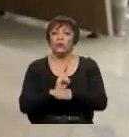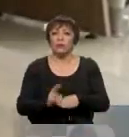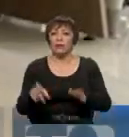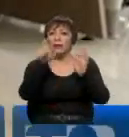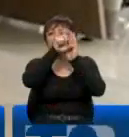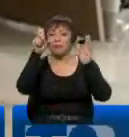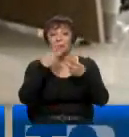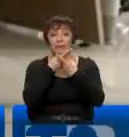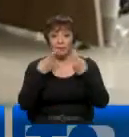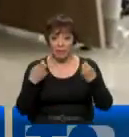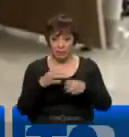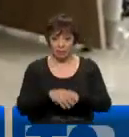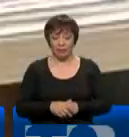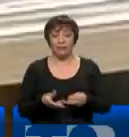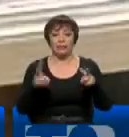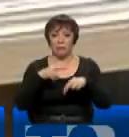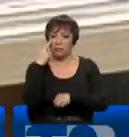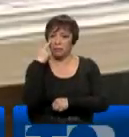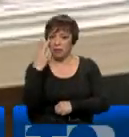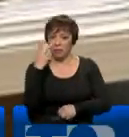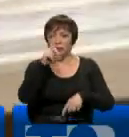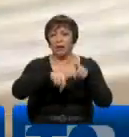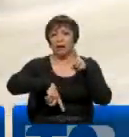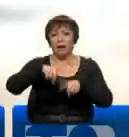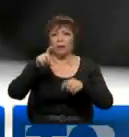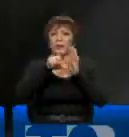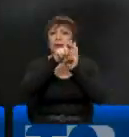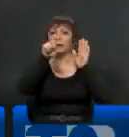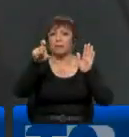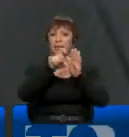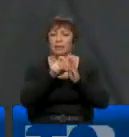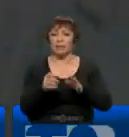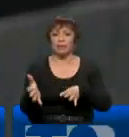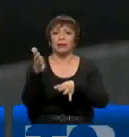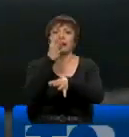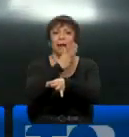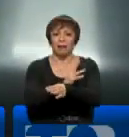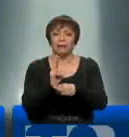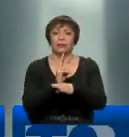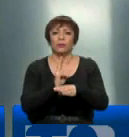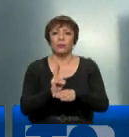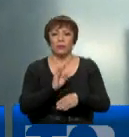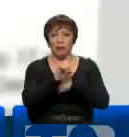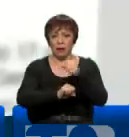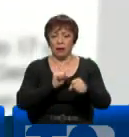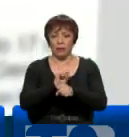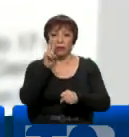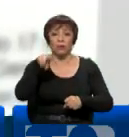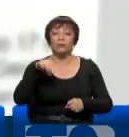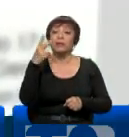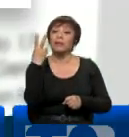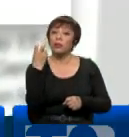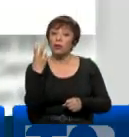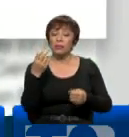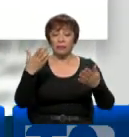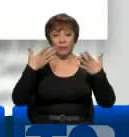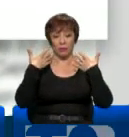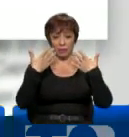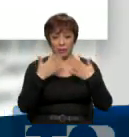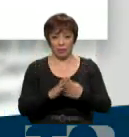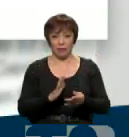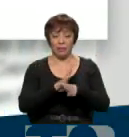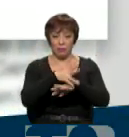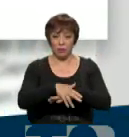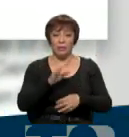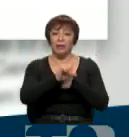aparece fondo global de construcción fuego clones constituida en octubre de 2012 en guayaquil en 2015 la fiscalía general